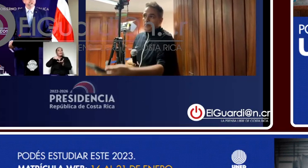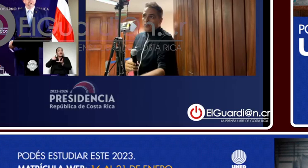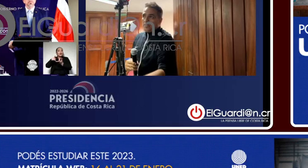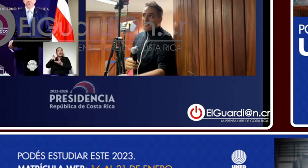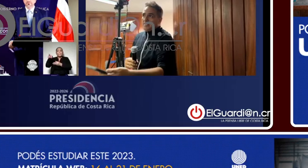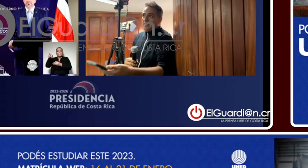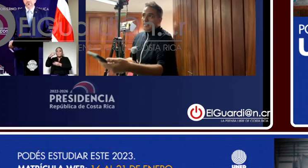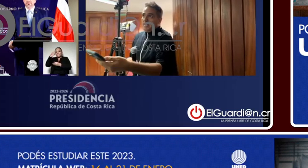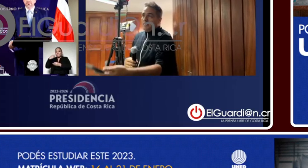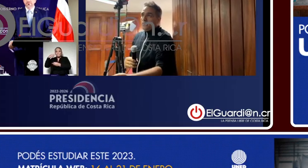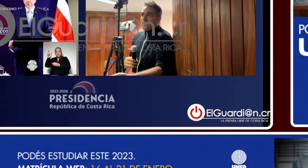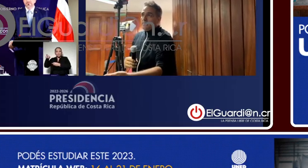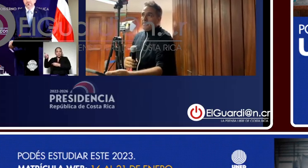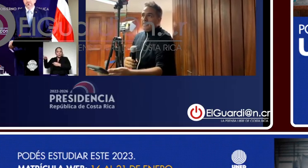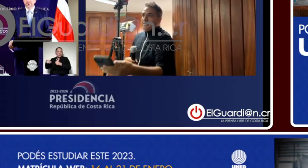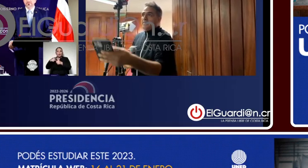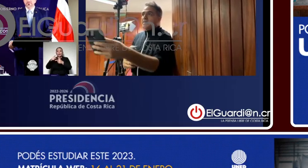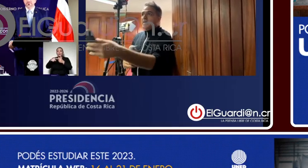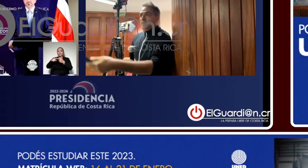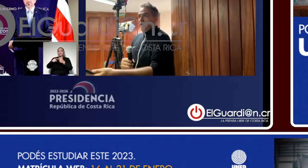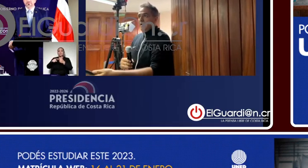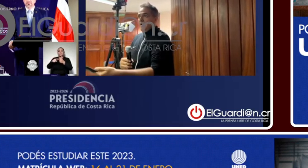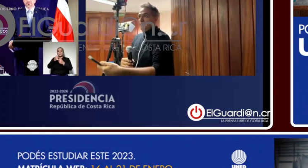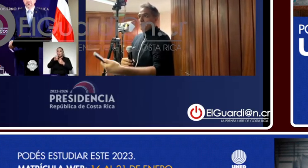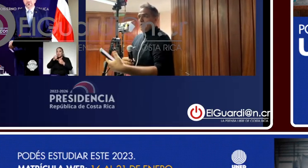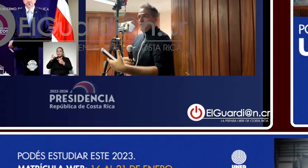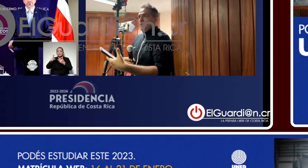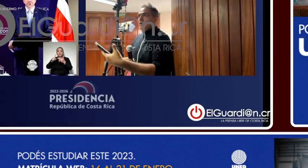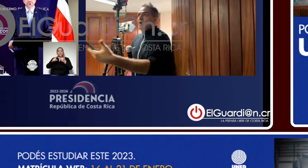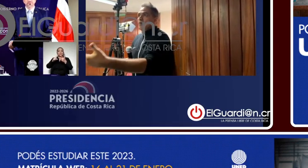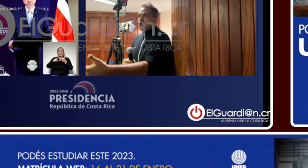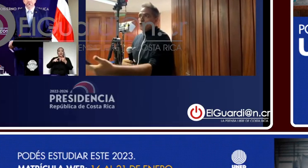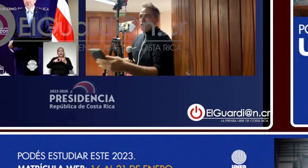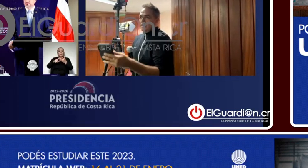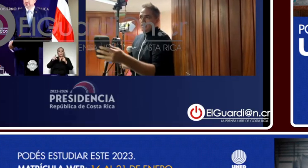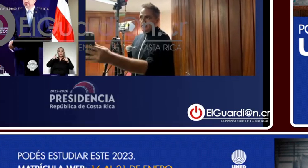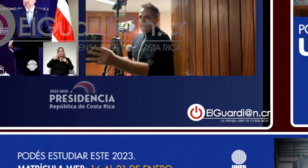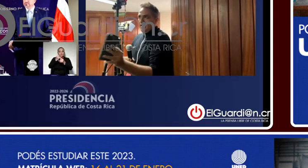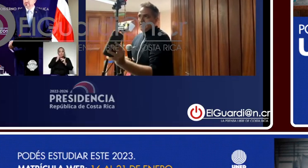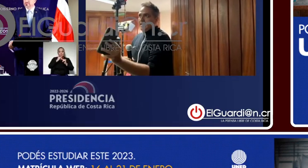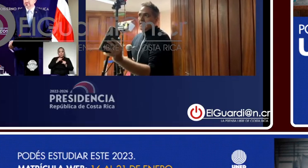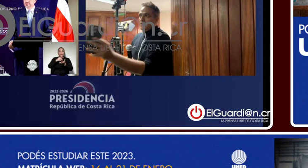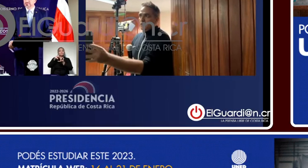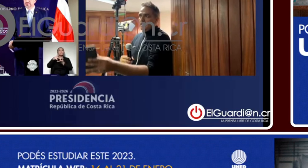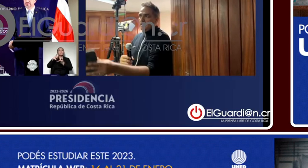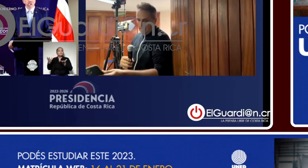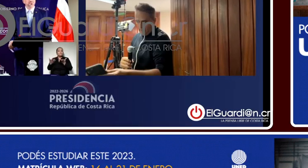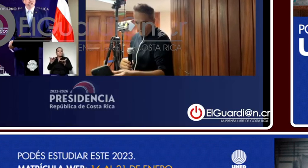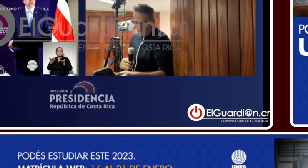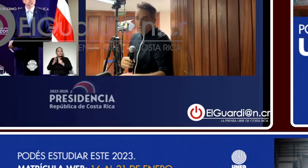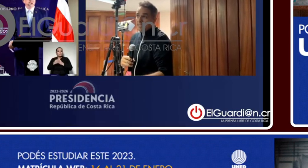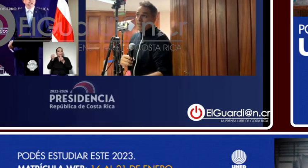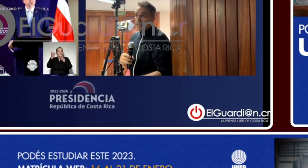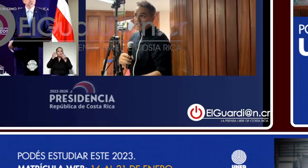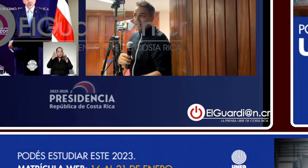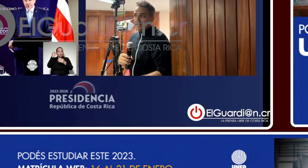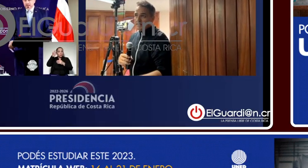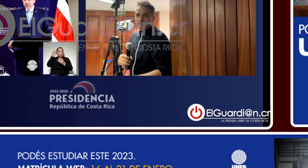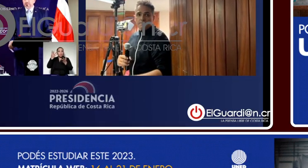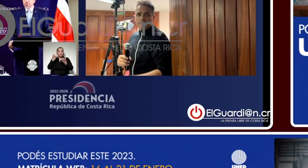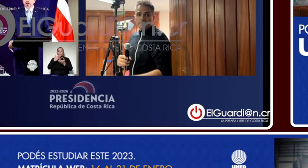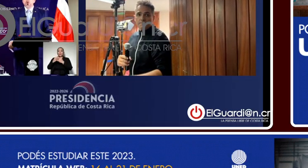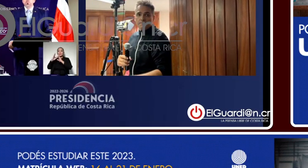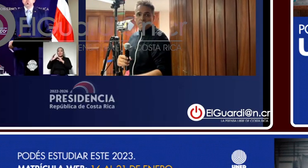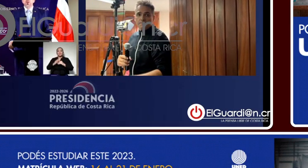personajes, a periodistas, a medios independientes, para llevar una esa línea informativa que el gobierno desea. Buenas